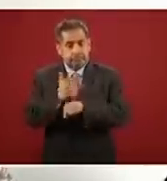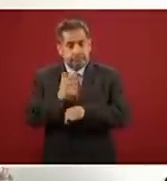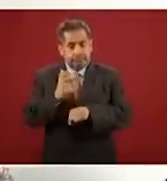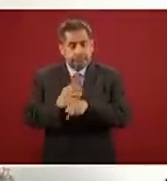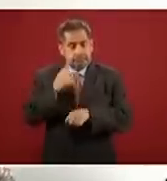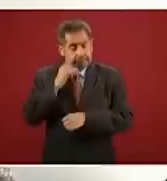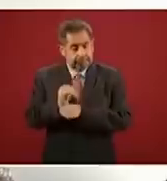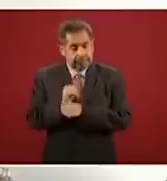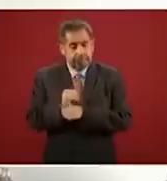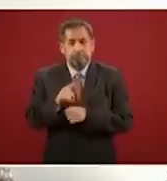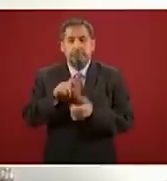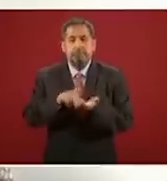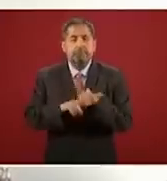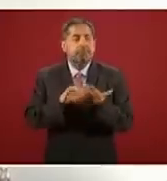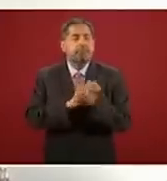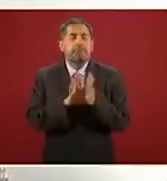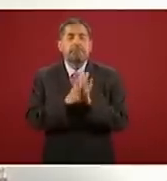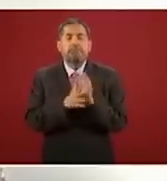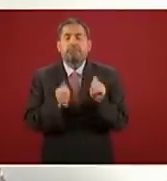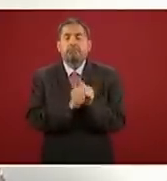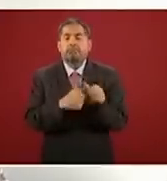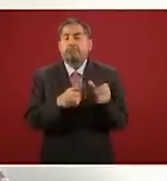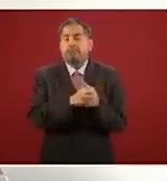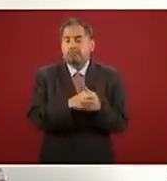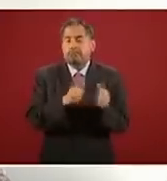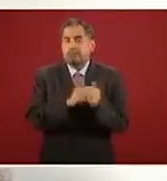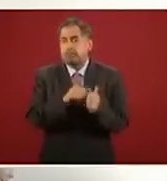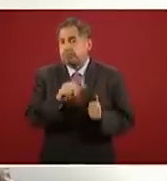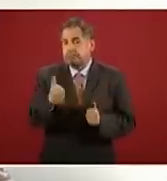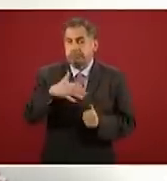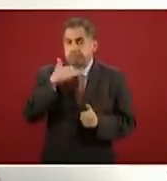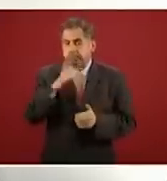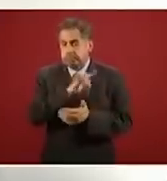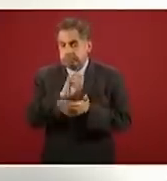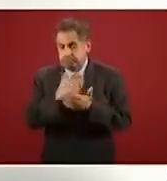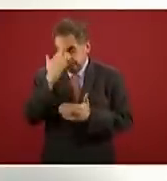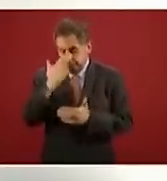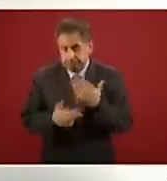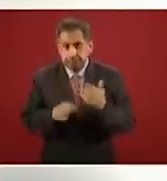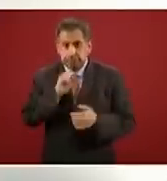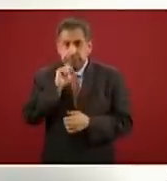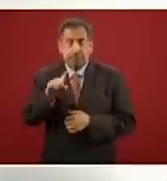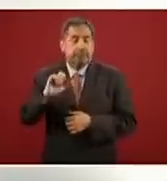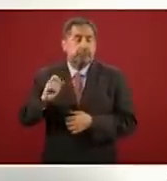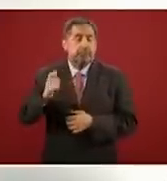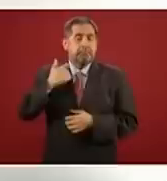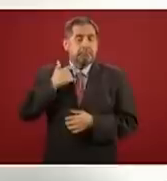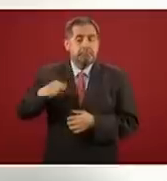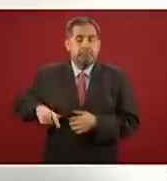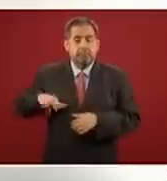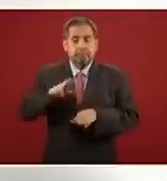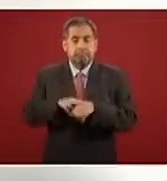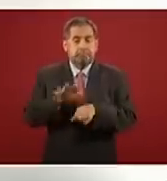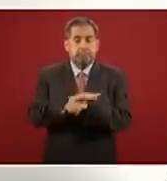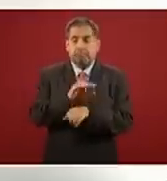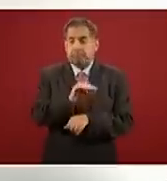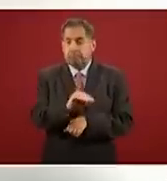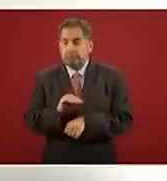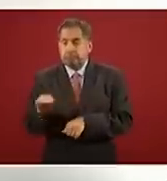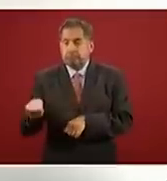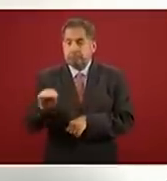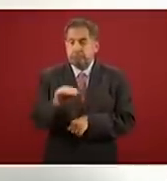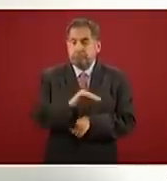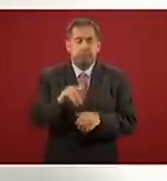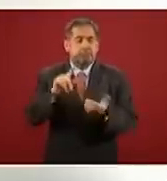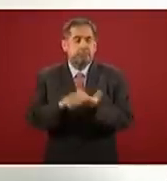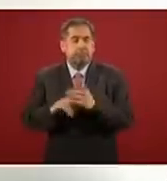por asociación delictuosa, entre otros delitos, pero también sabemos de exgobernadores que incluso se han estado moviendo en diferentes cargos, tanto en